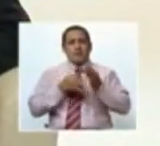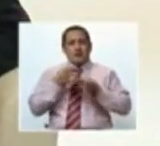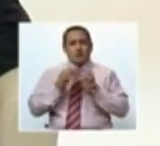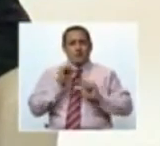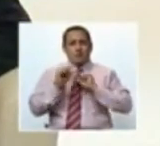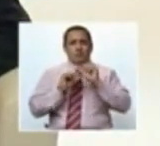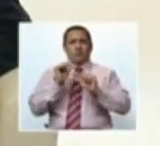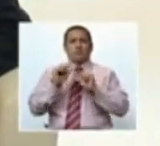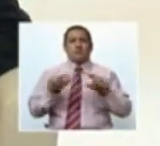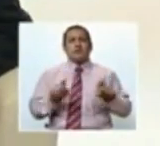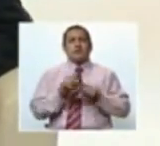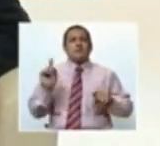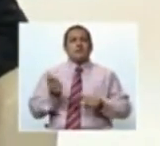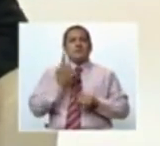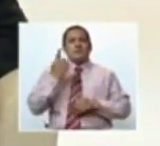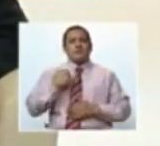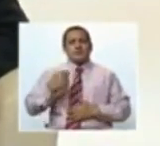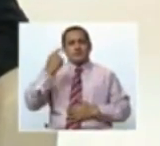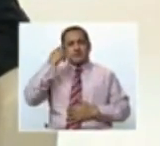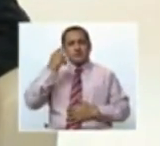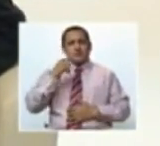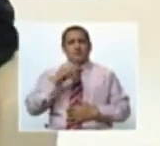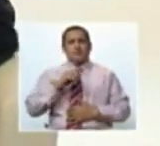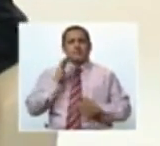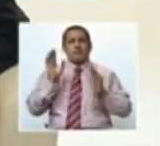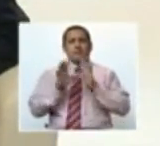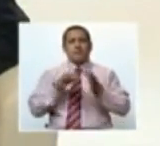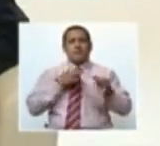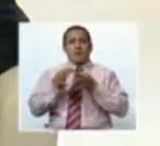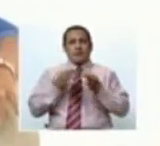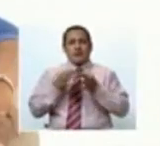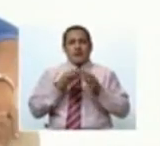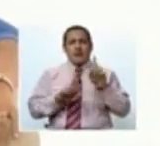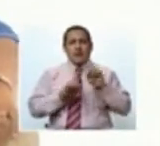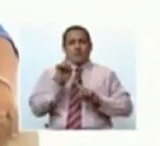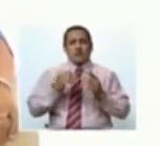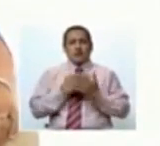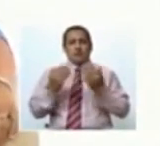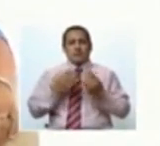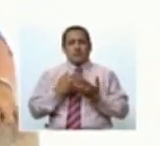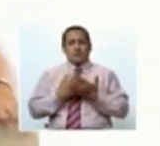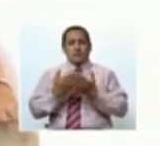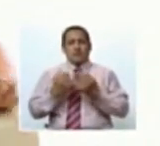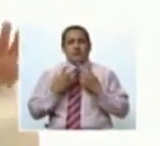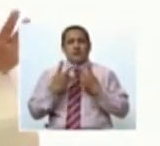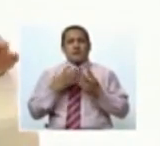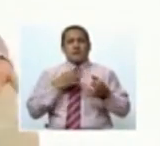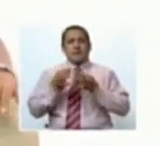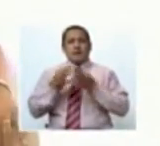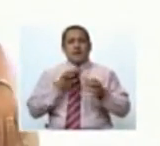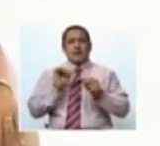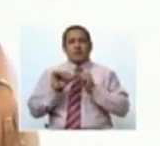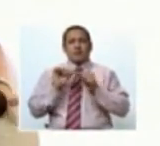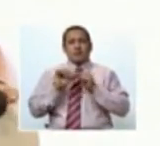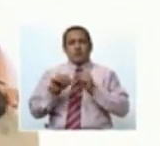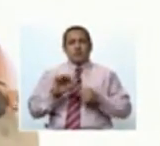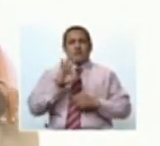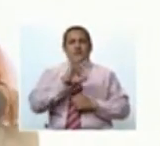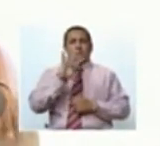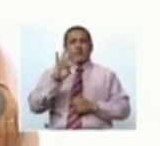desmenuzando poco a poco. ¿Y qué primeras reflexiones? Solo para complementar algunos elementos del caso, ¿no? Bueno, es el